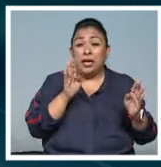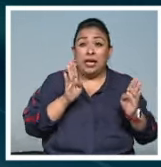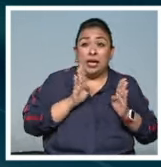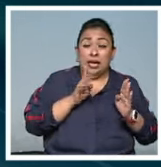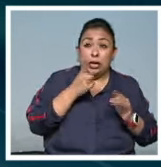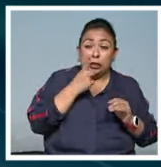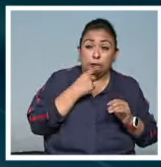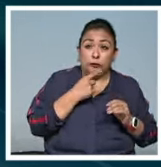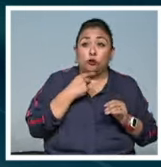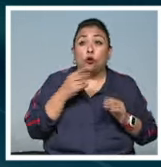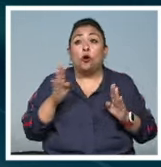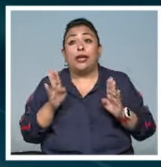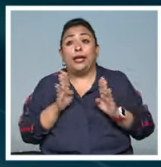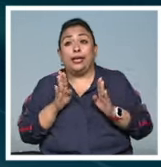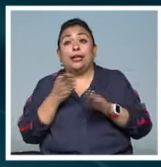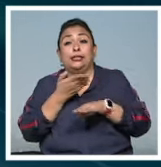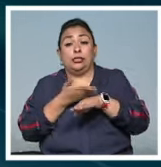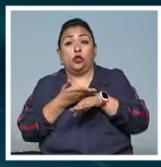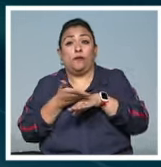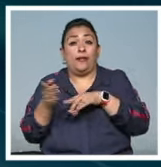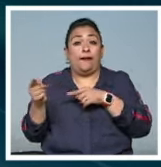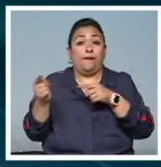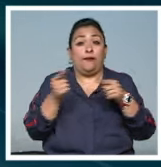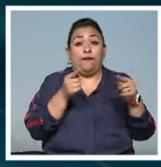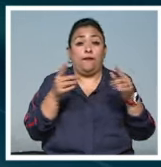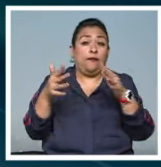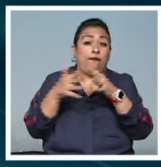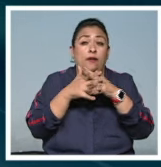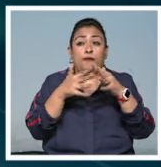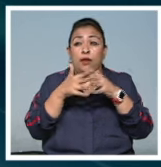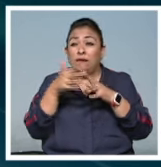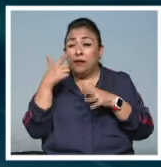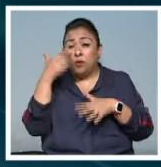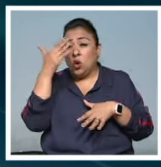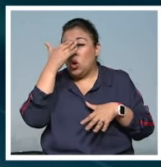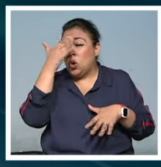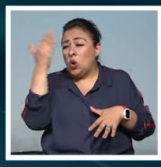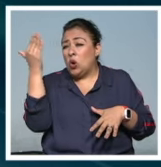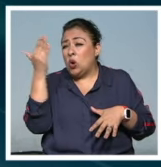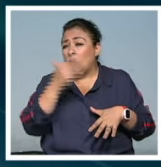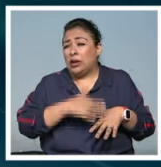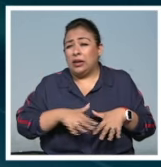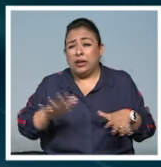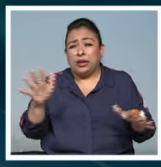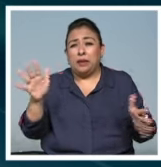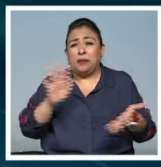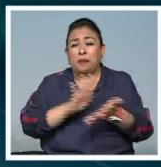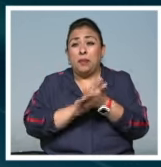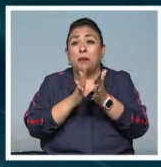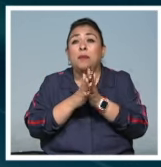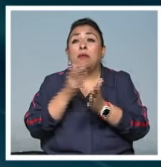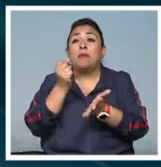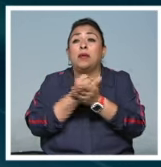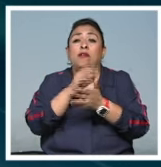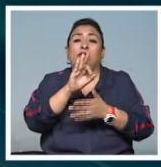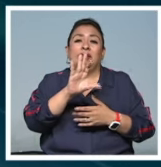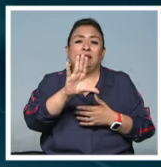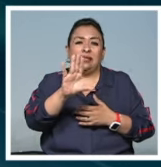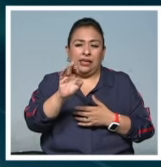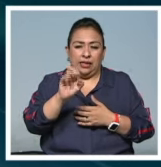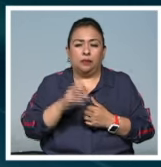Ejército Rojo y el Ejército Blanco, dejando al descubierto los horrores de la conflagración. Publica Fondo de